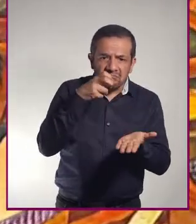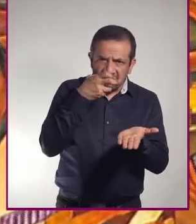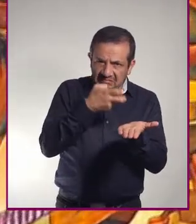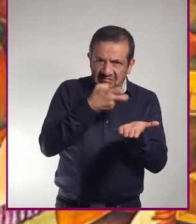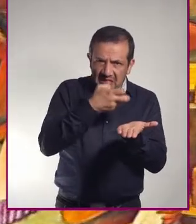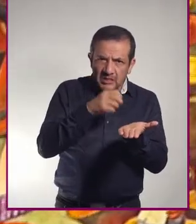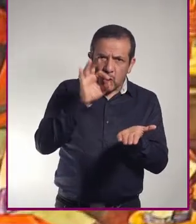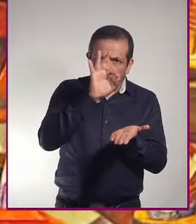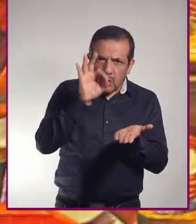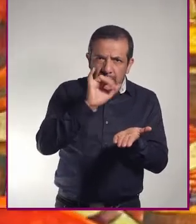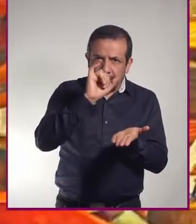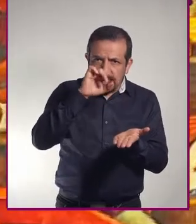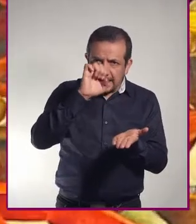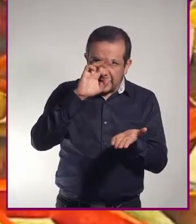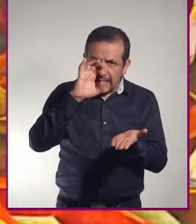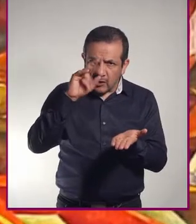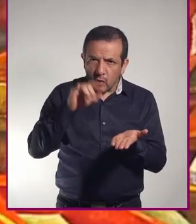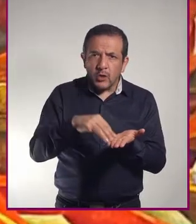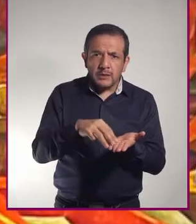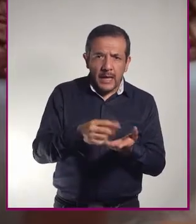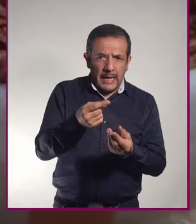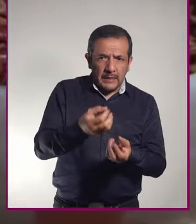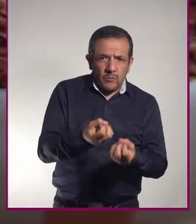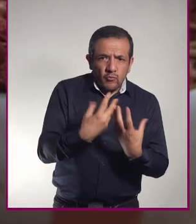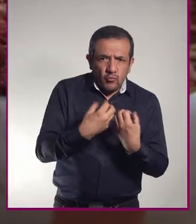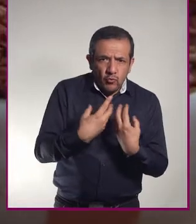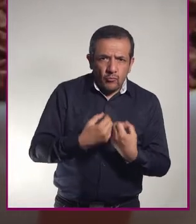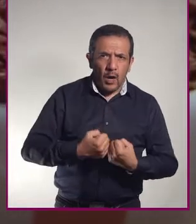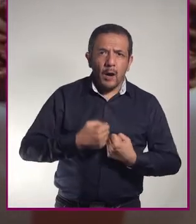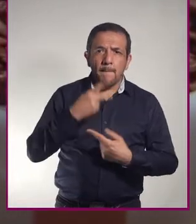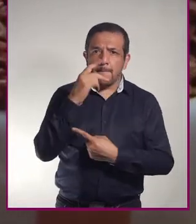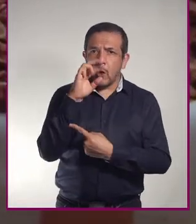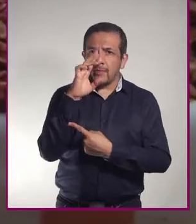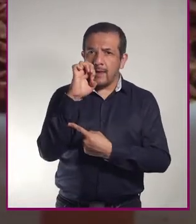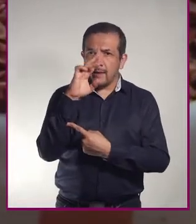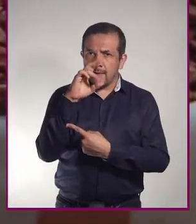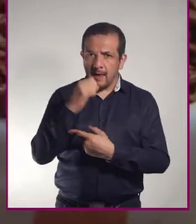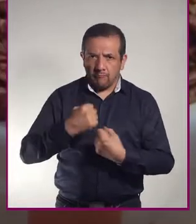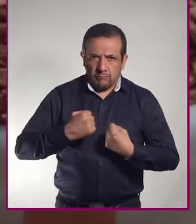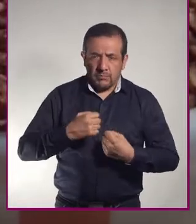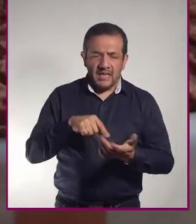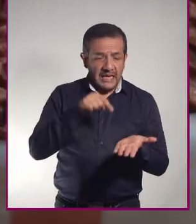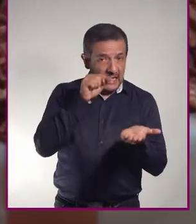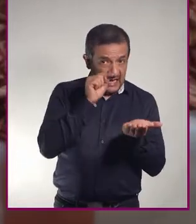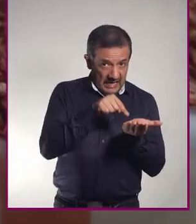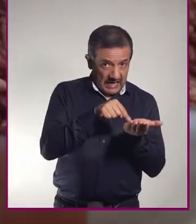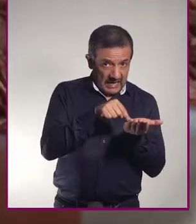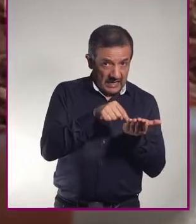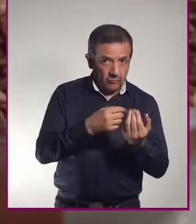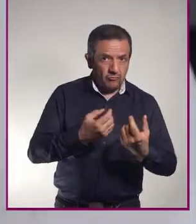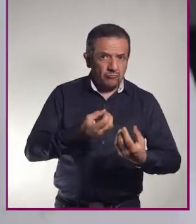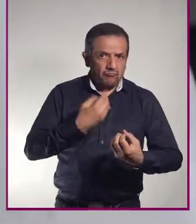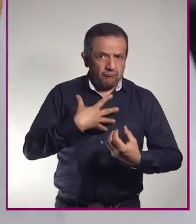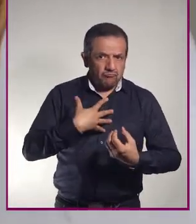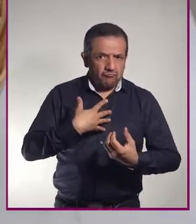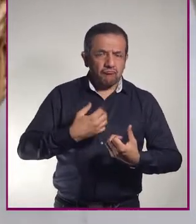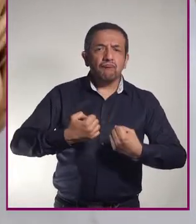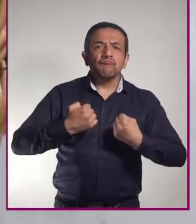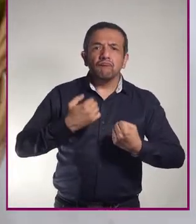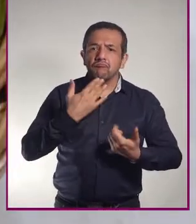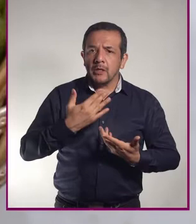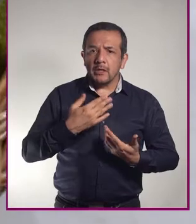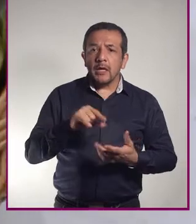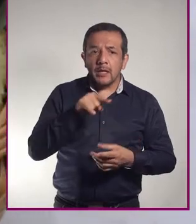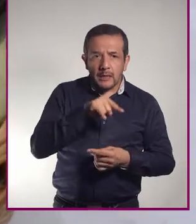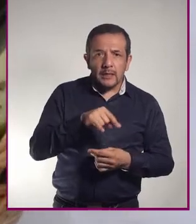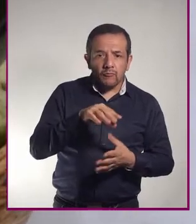muy nutritivo, fuente importante de proteína. Además, se trata de una proteína muy sustentable. La recolección